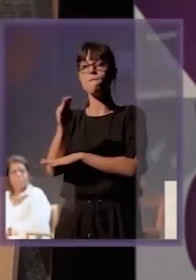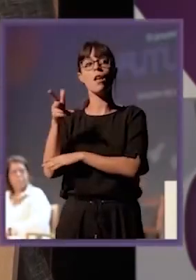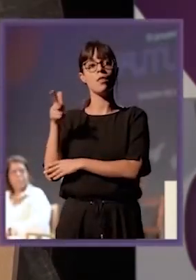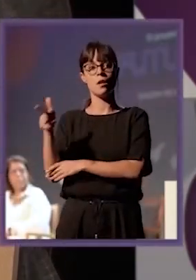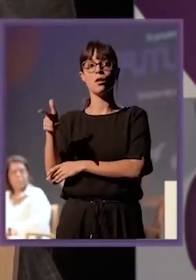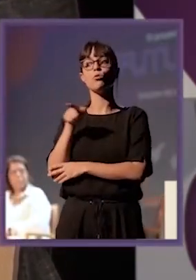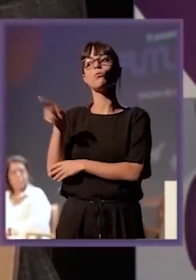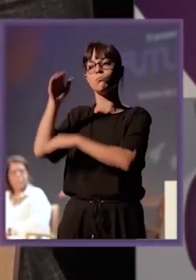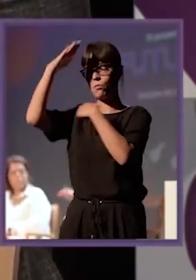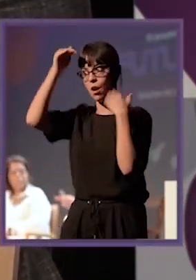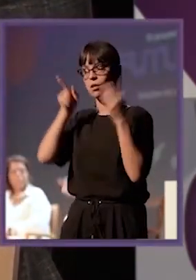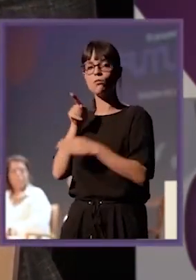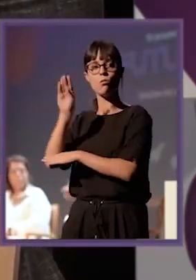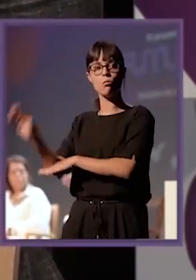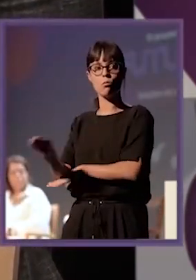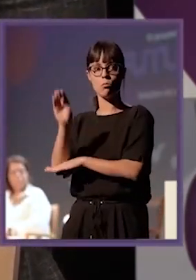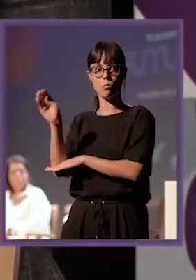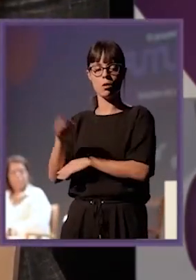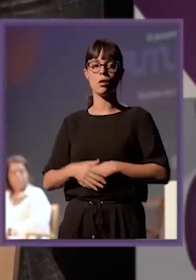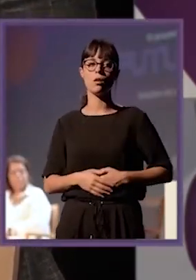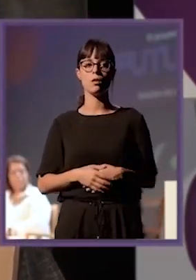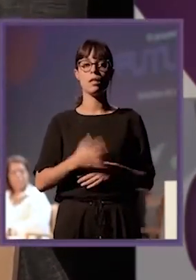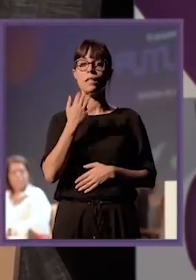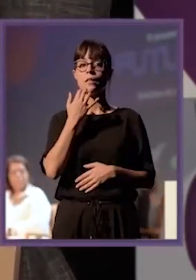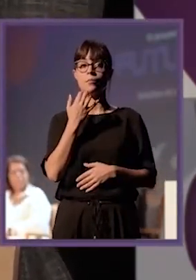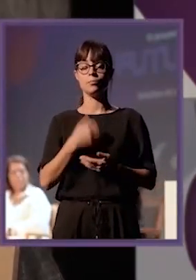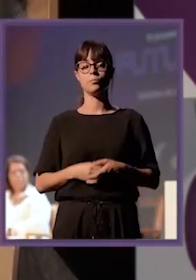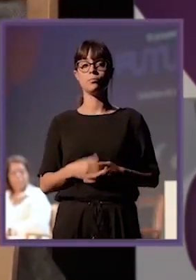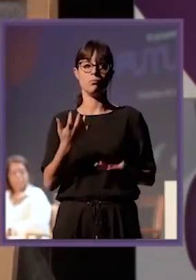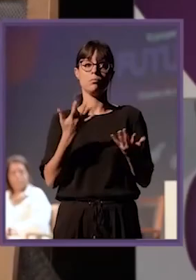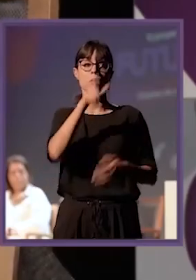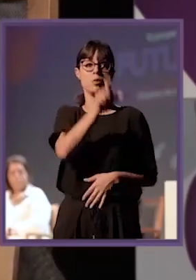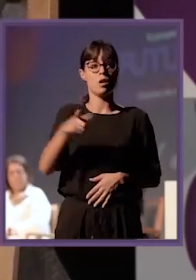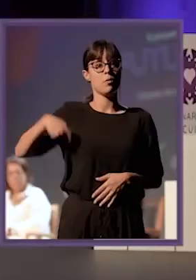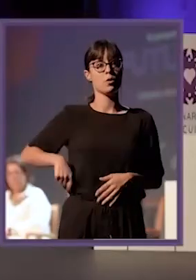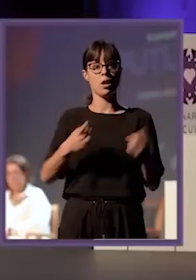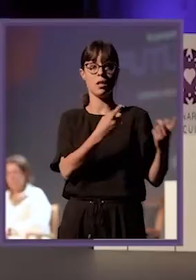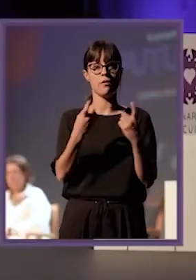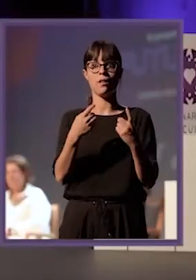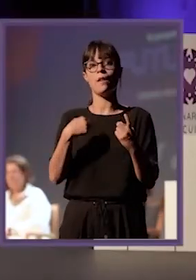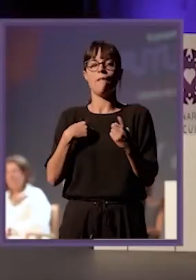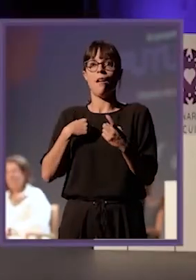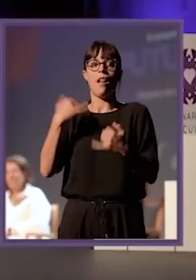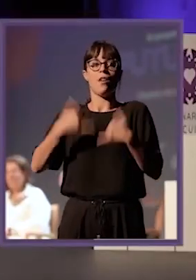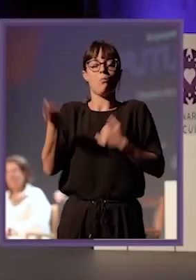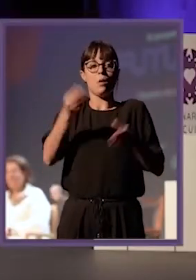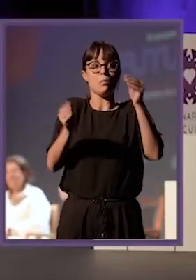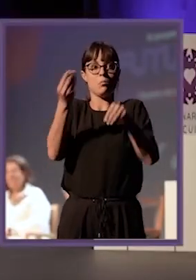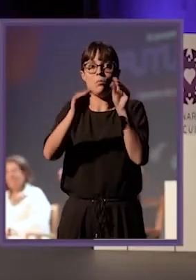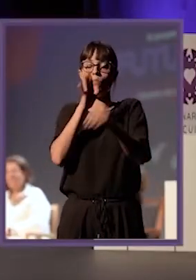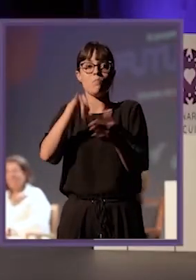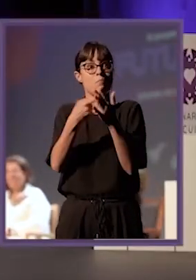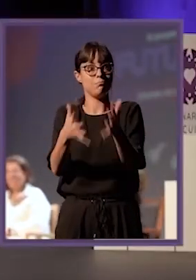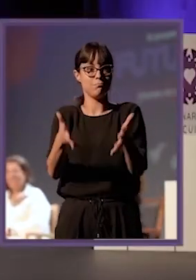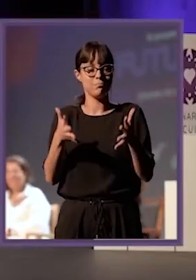como un derecho, necesitamos gente que trabaje para garantizar ese derecho. Y es que me voy por las ramas porque me encanta este proyecto. Entonces,